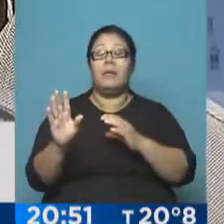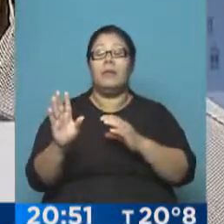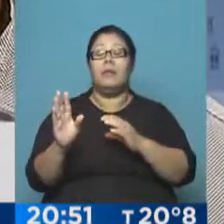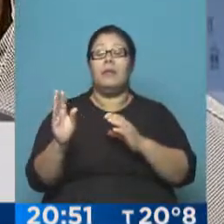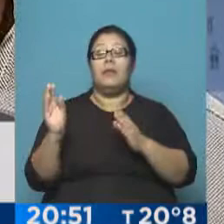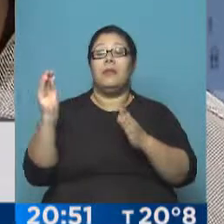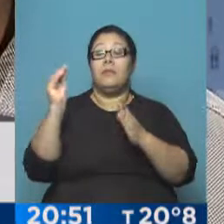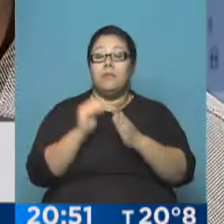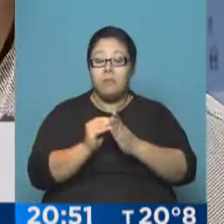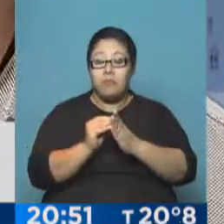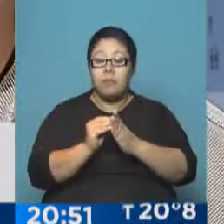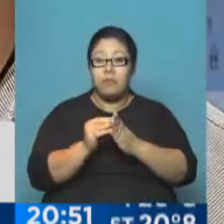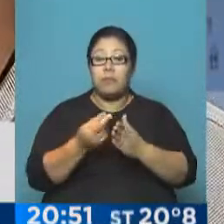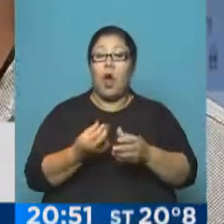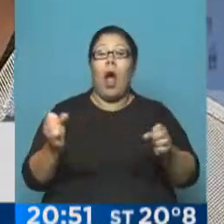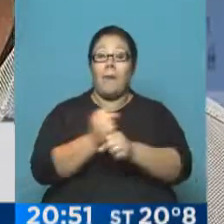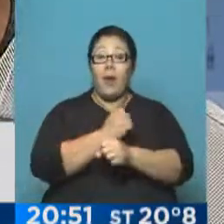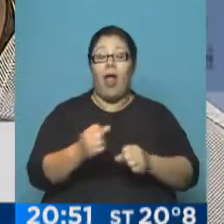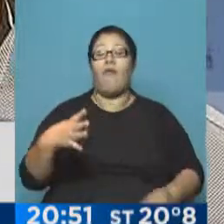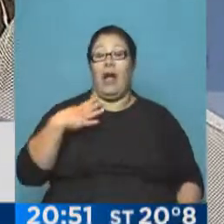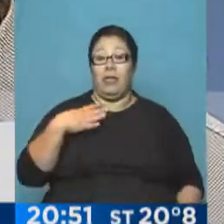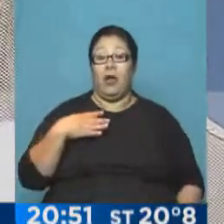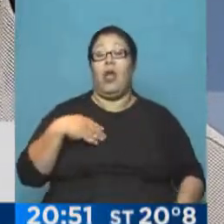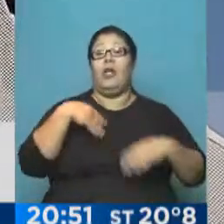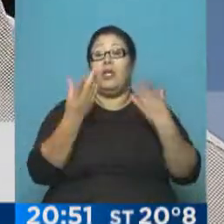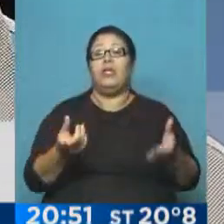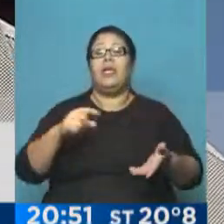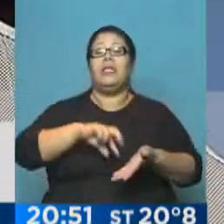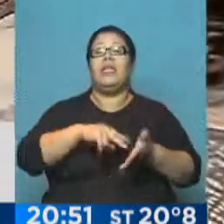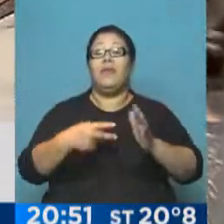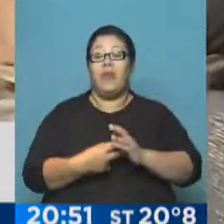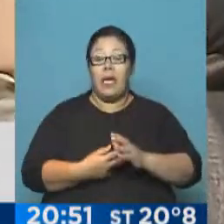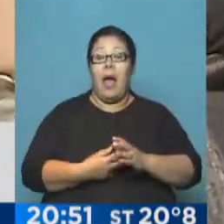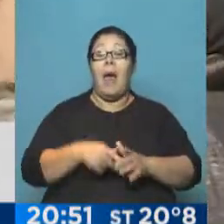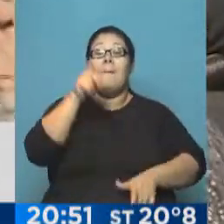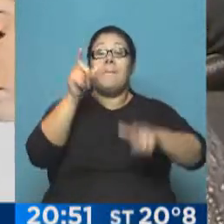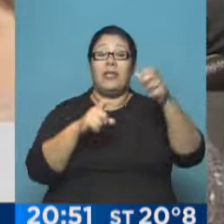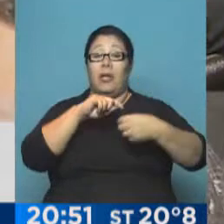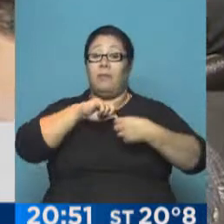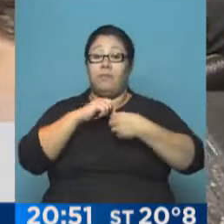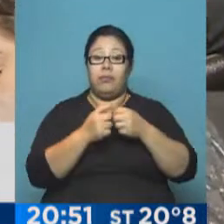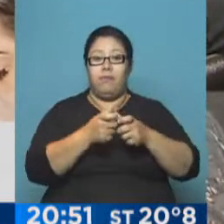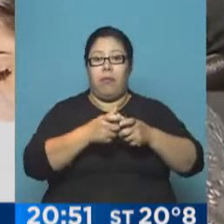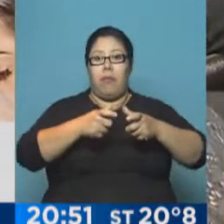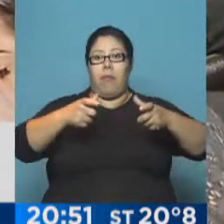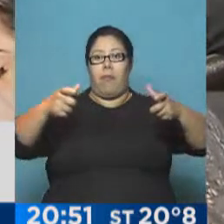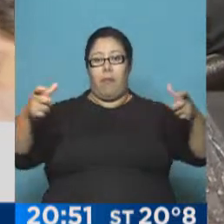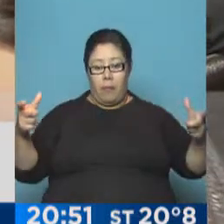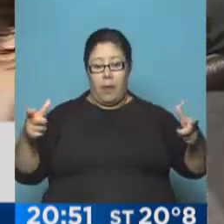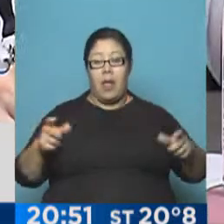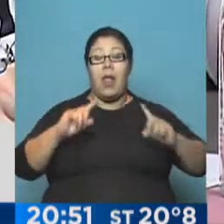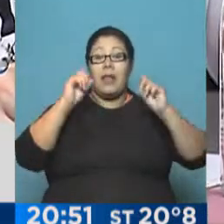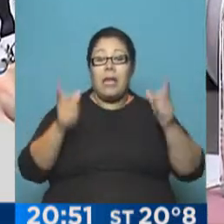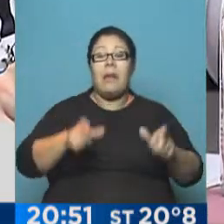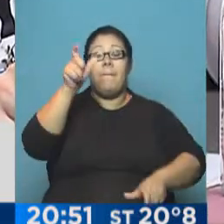que estamos en vías de solucionarlo y que se va a incrementar notablemente la cantidad a los registrados cuando eso haya ocurrido y había una gran demanda del público argentino